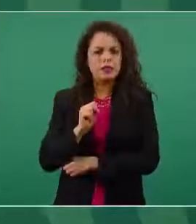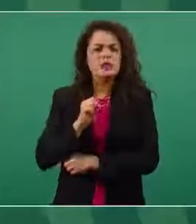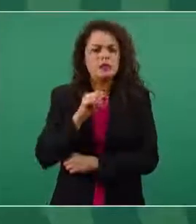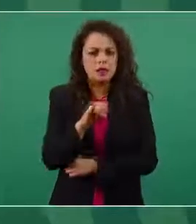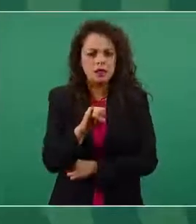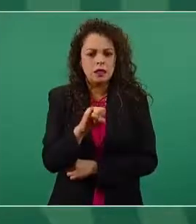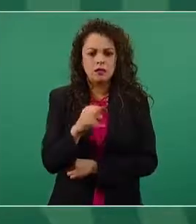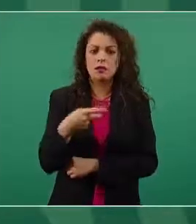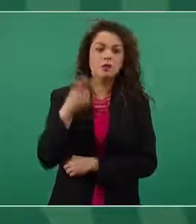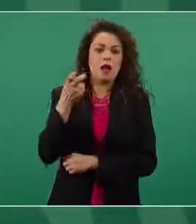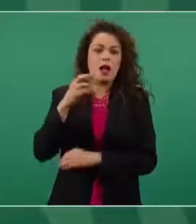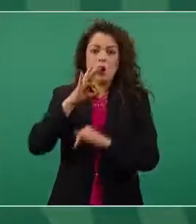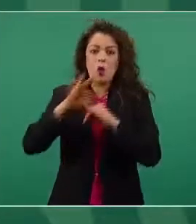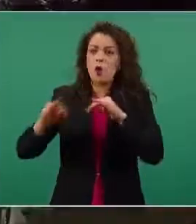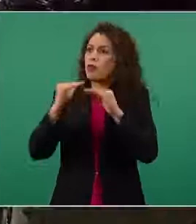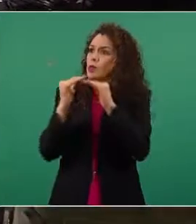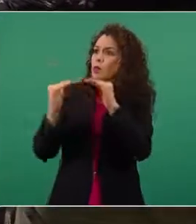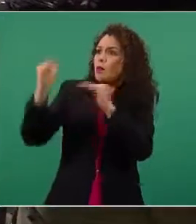es la última instancia.